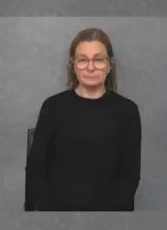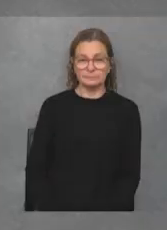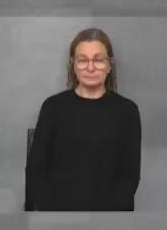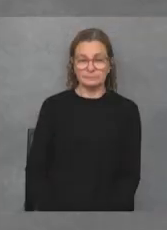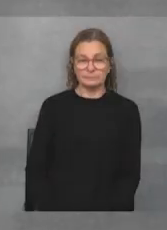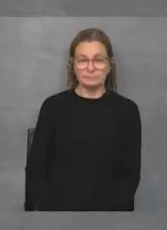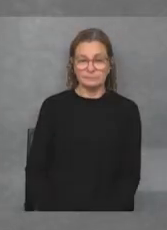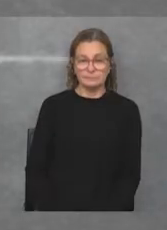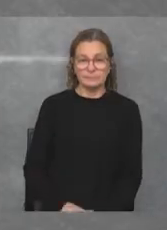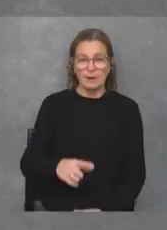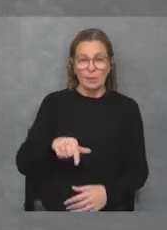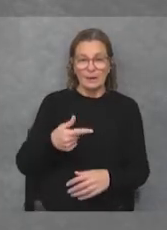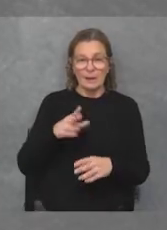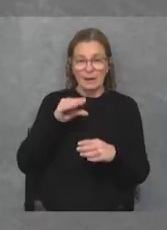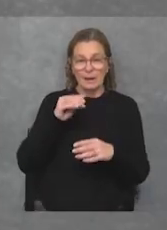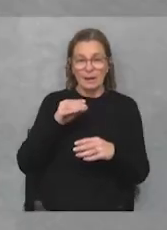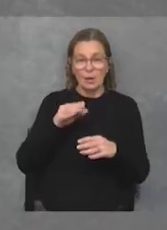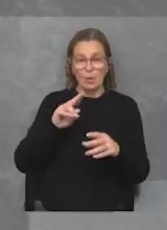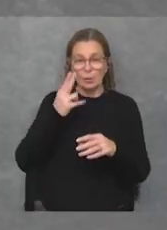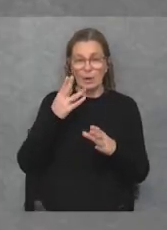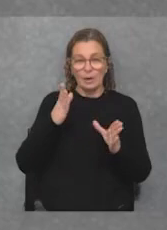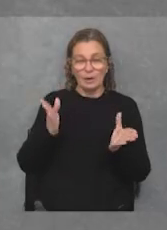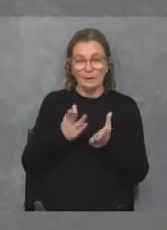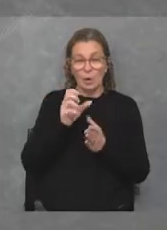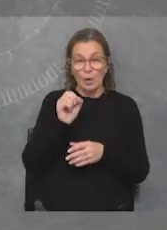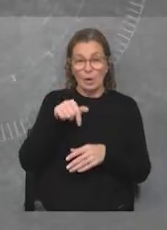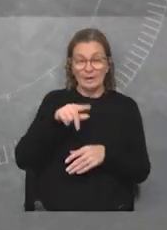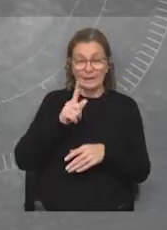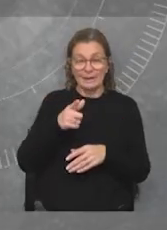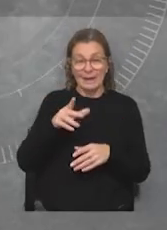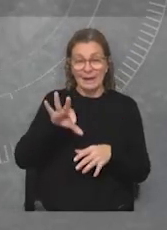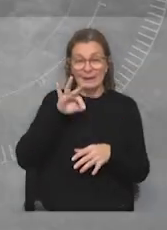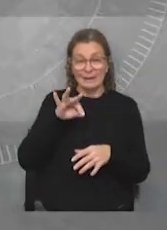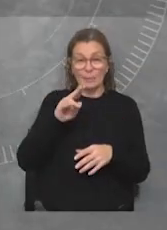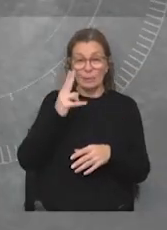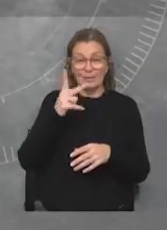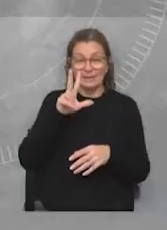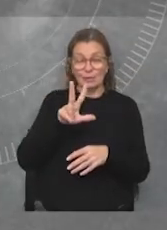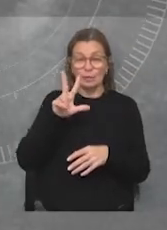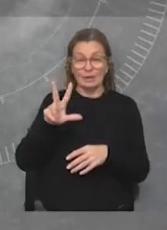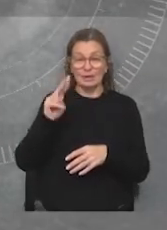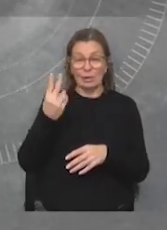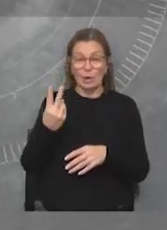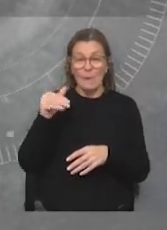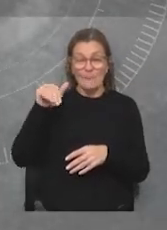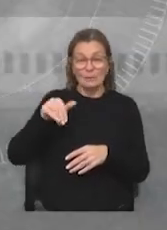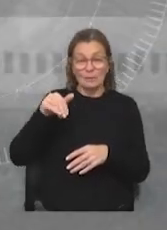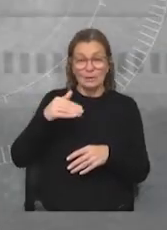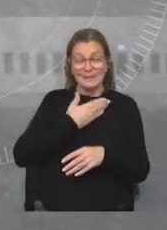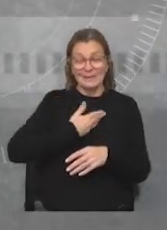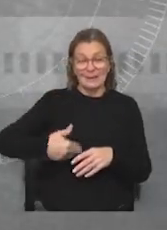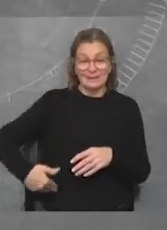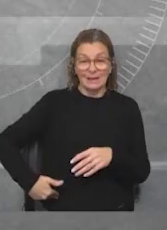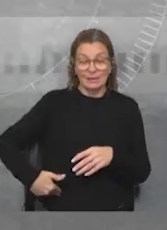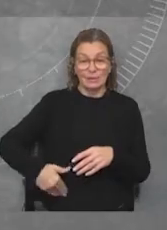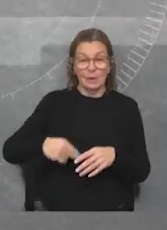la doble caja de Uruguay adelante comoo la ong elegida por el gobierno manejó 332 millones de pesos del estado